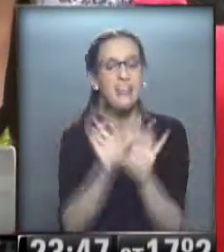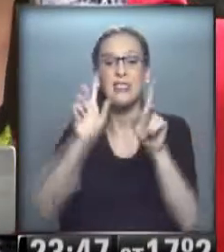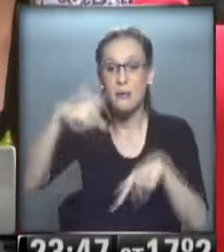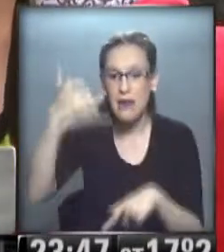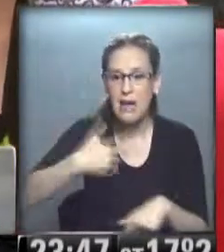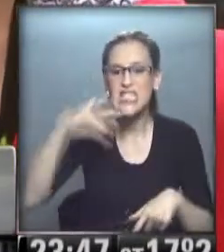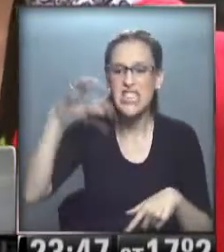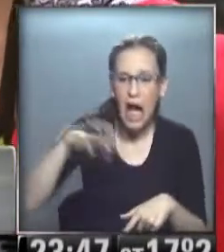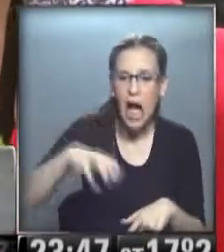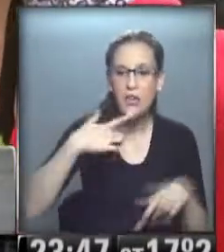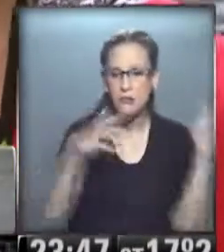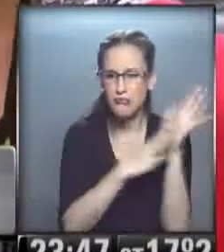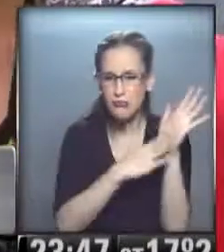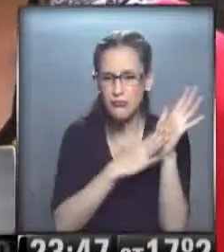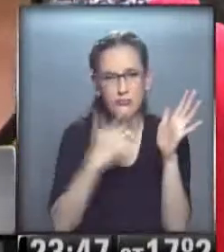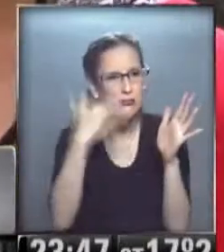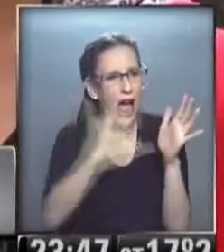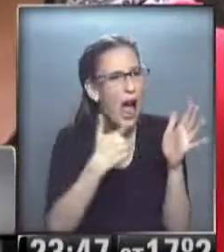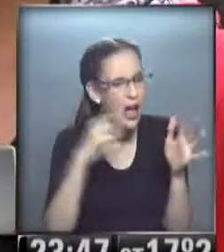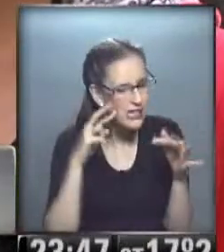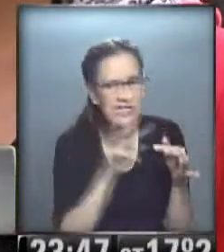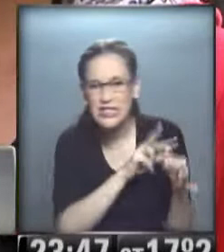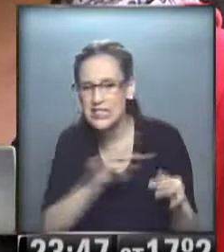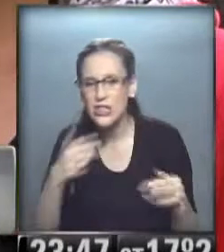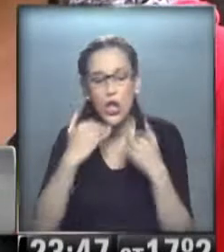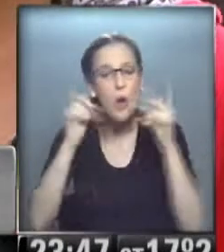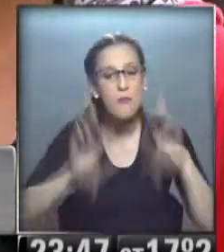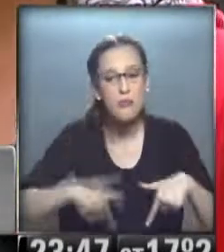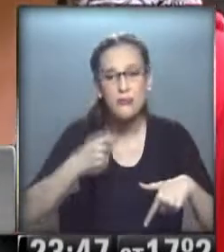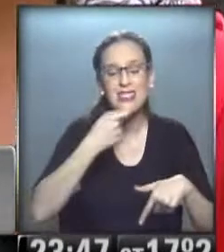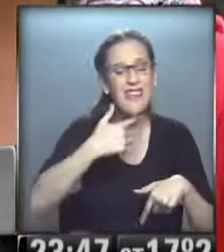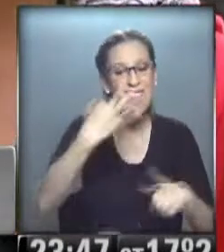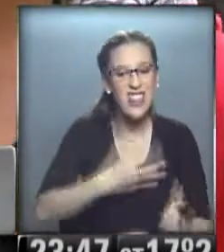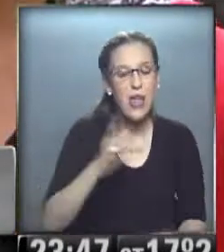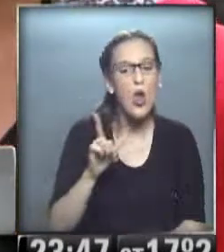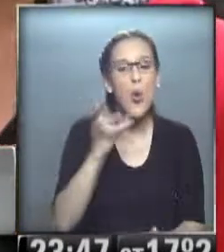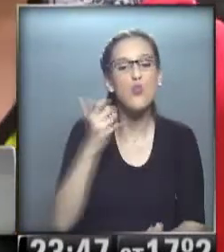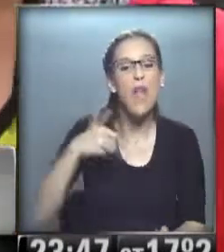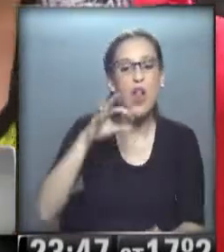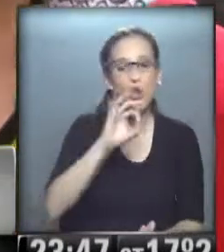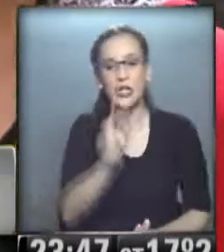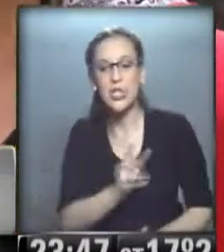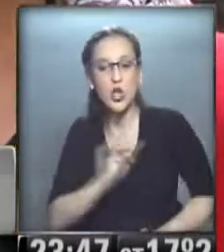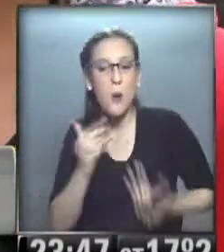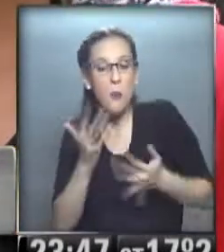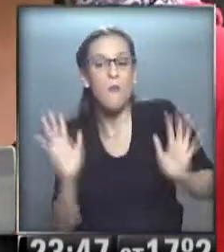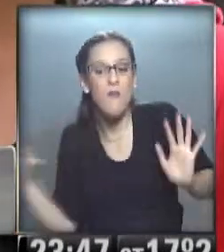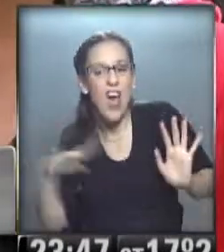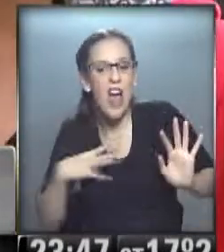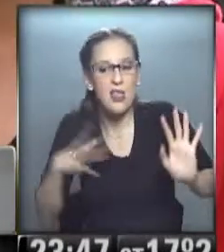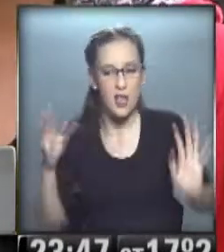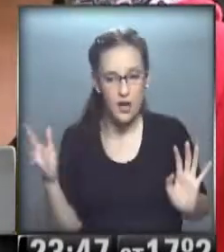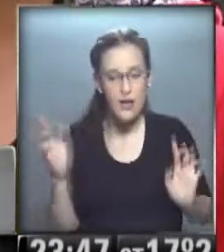sangre, sin poder determinar por el paso del tiempo si pertenecían a Luciano, pero se detectaron restos de sangre. Es el mismo lugar donde los